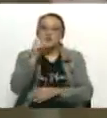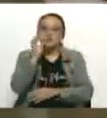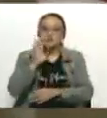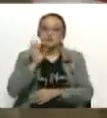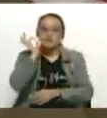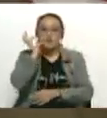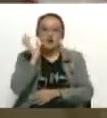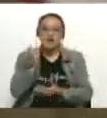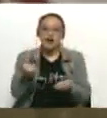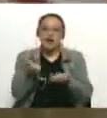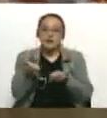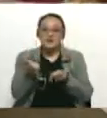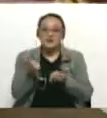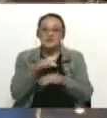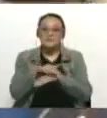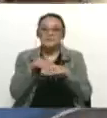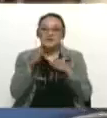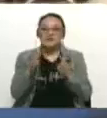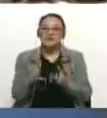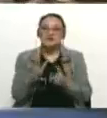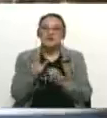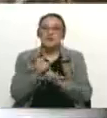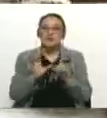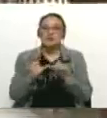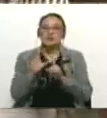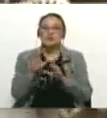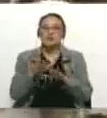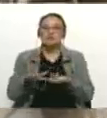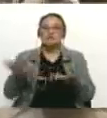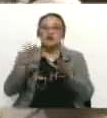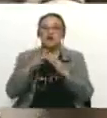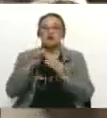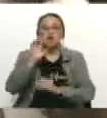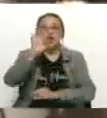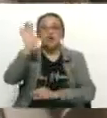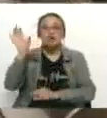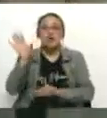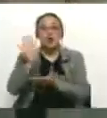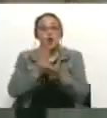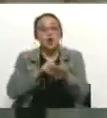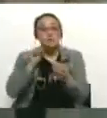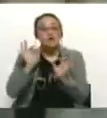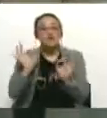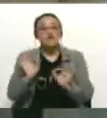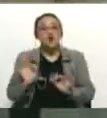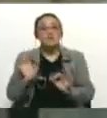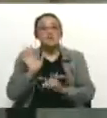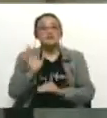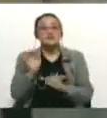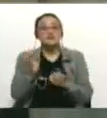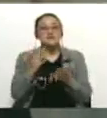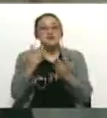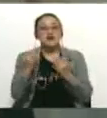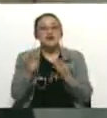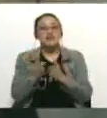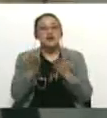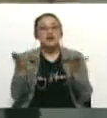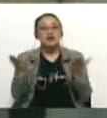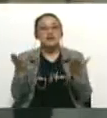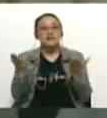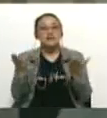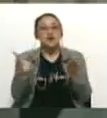los gabinetes del Ministerio del Poder Popular para la Cultura en todos los estados. Copiemos este modelo. Ferias del Libro en sus capítulos regionales,